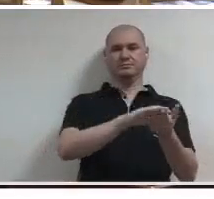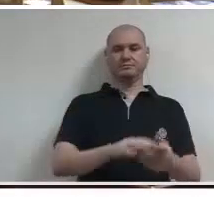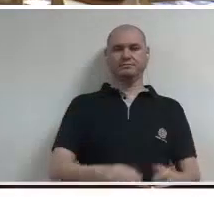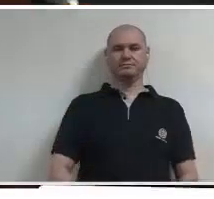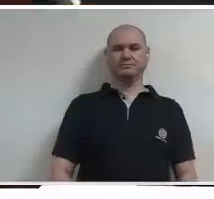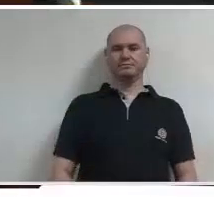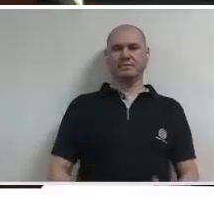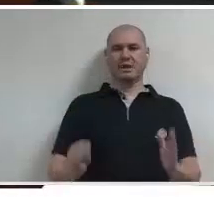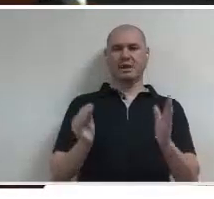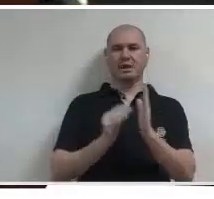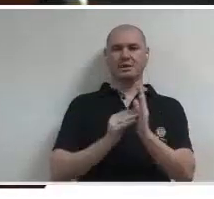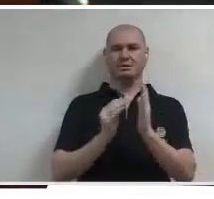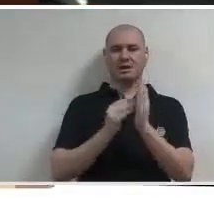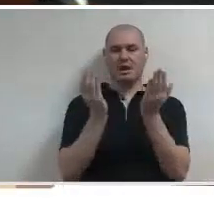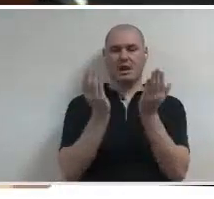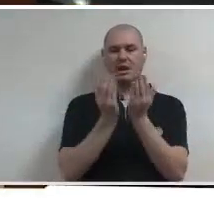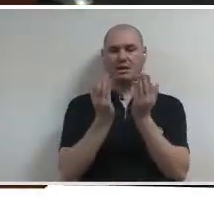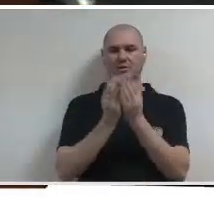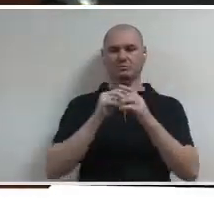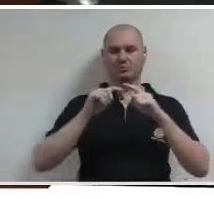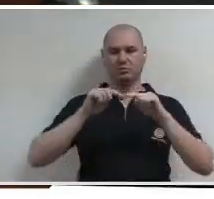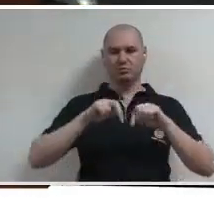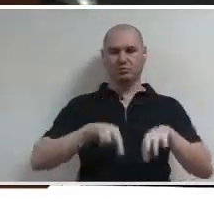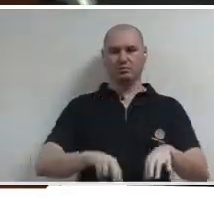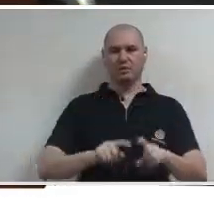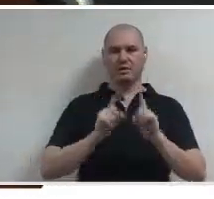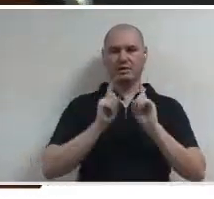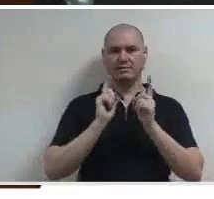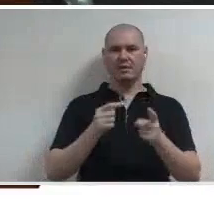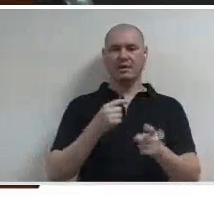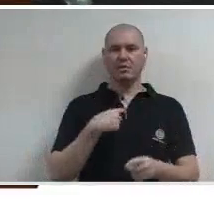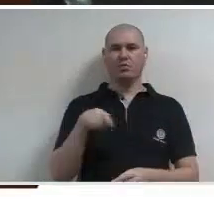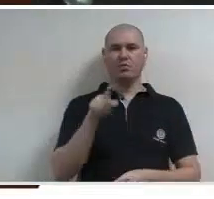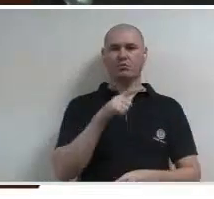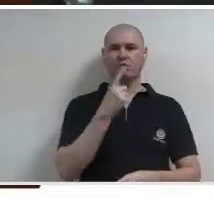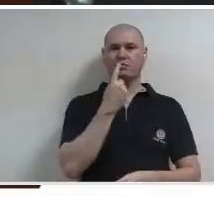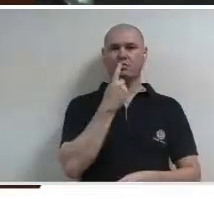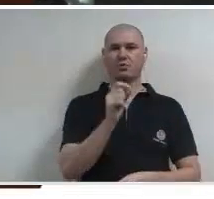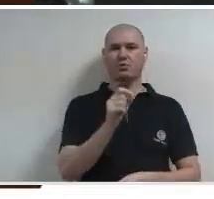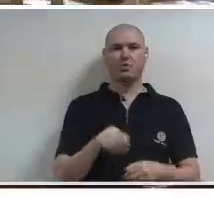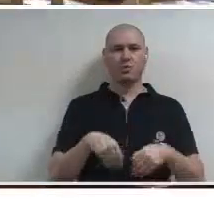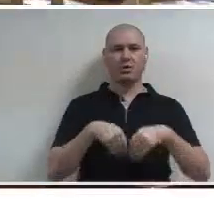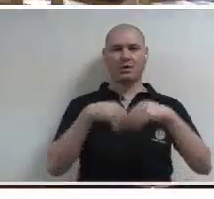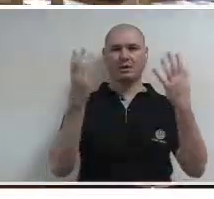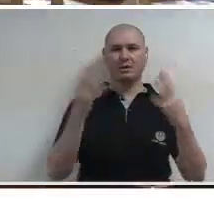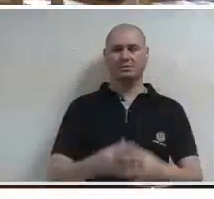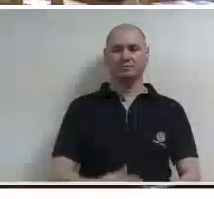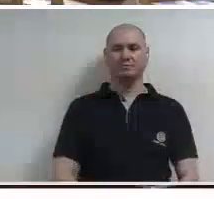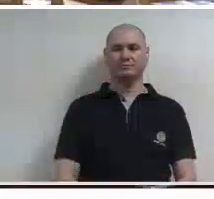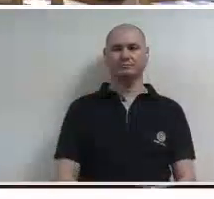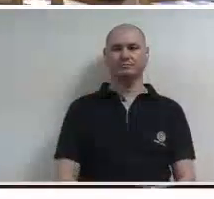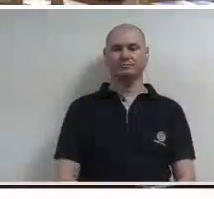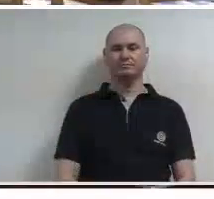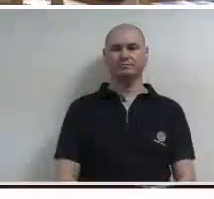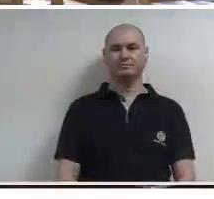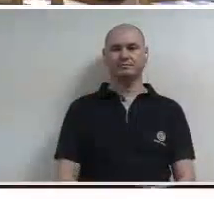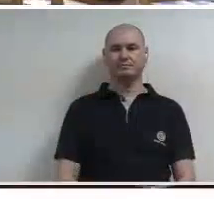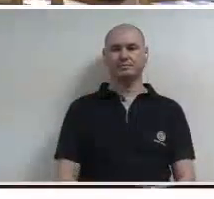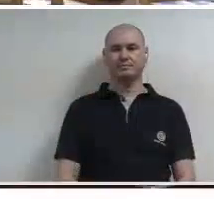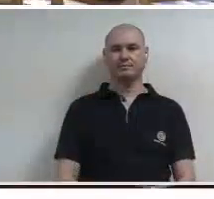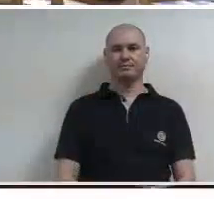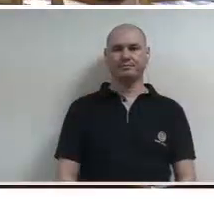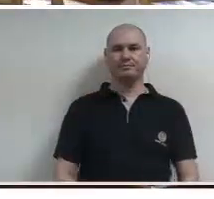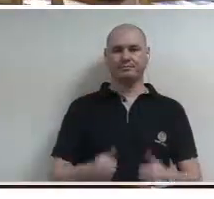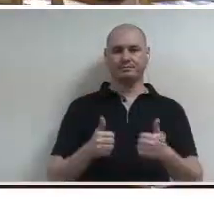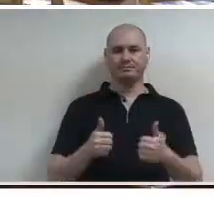Proyecto acordado, como decía, ni que tengo esa pepe, ya sale con mi, ese ja, mira, un pepe, co, pepe, agregacea,